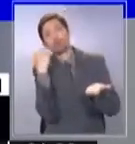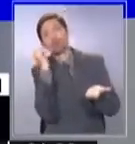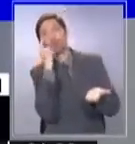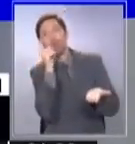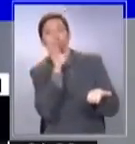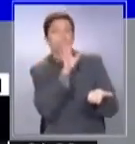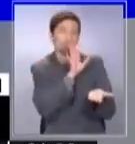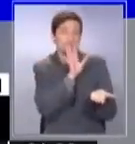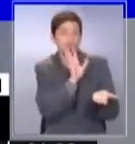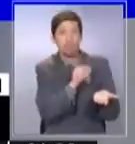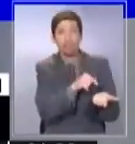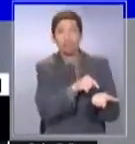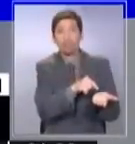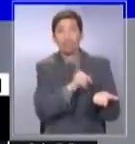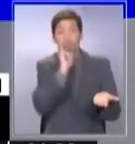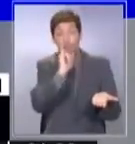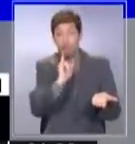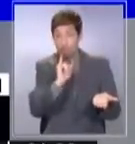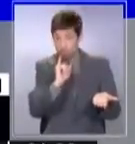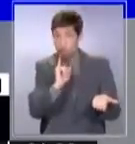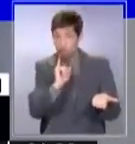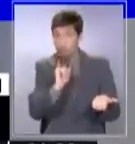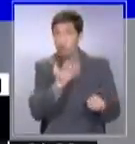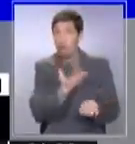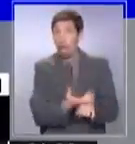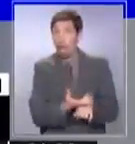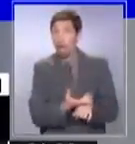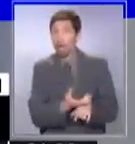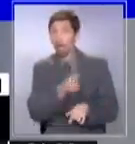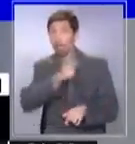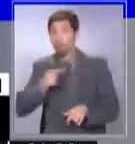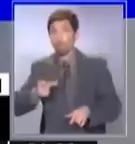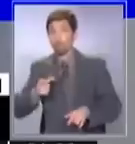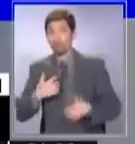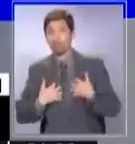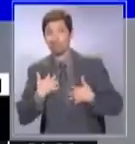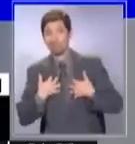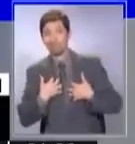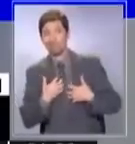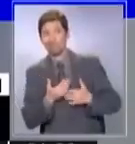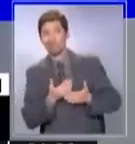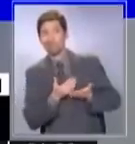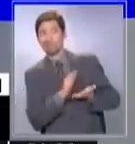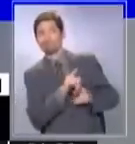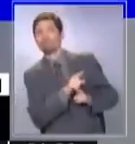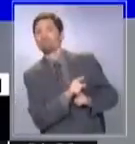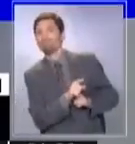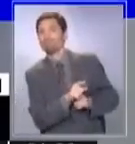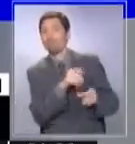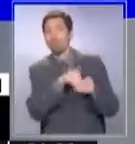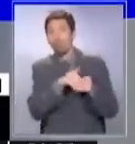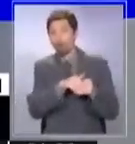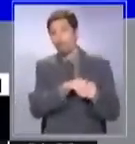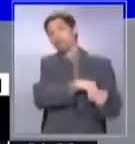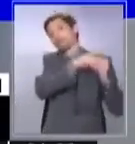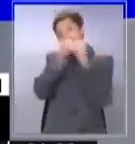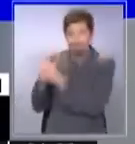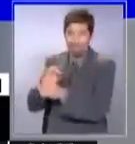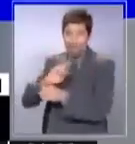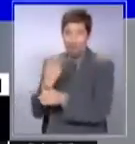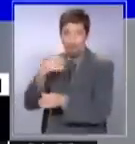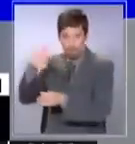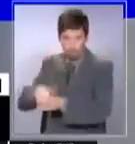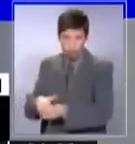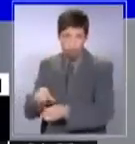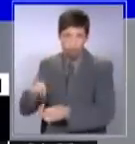si se produjo un rechazo hacia un sector que no gente que no fue a votar o prefirió votar por otro en el caso de evolución política nos sentimos muy